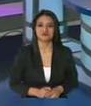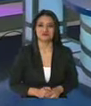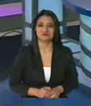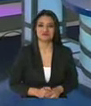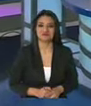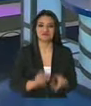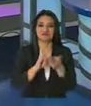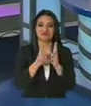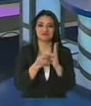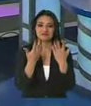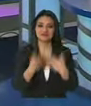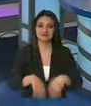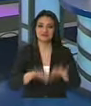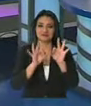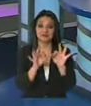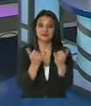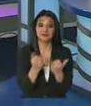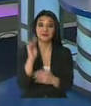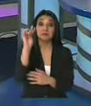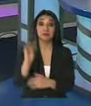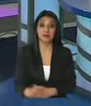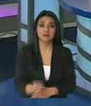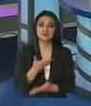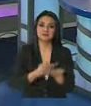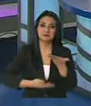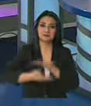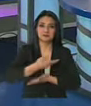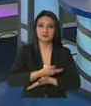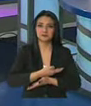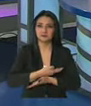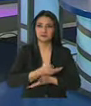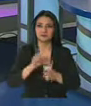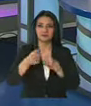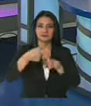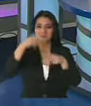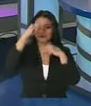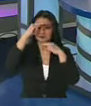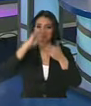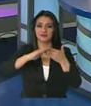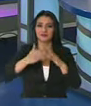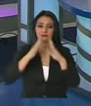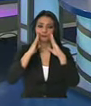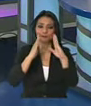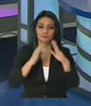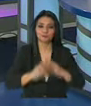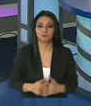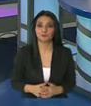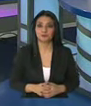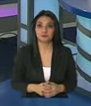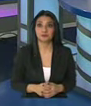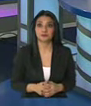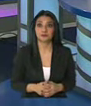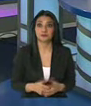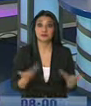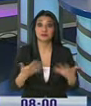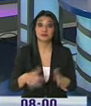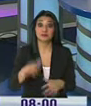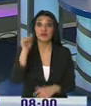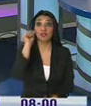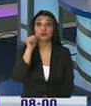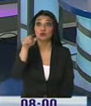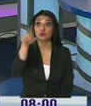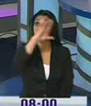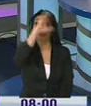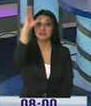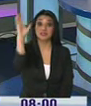Mis queridos vecinos, aquí estamos, es día martes ya para compartir esta entrega del primer noticiero de la comunidad. El día está azul, mi querida Berito.